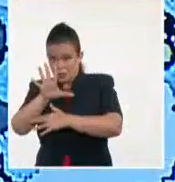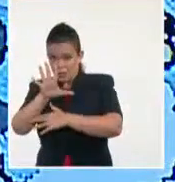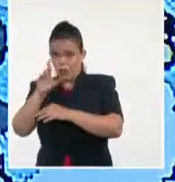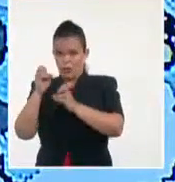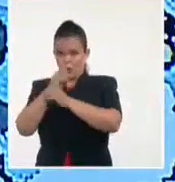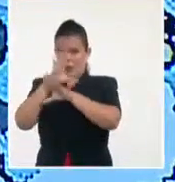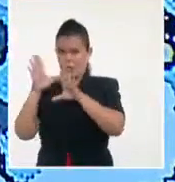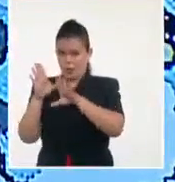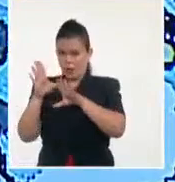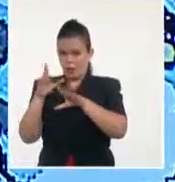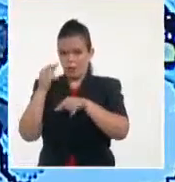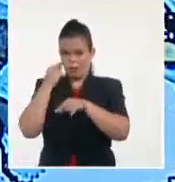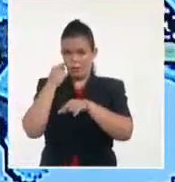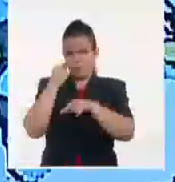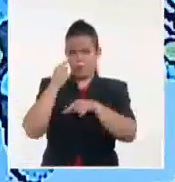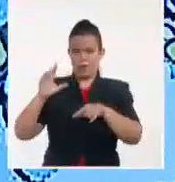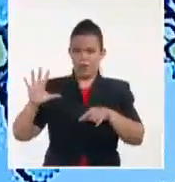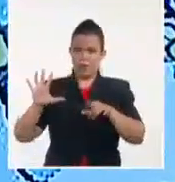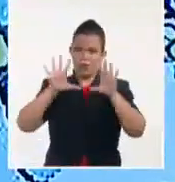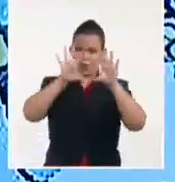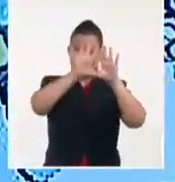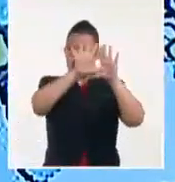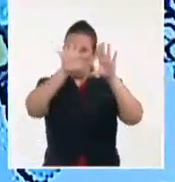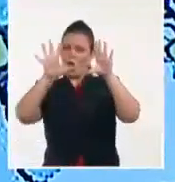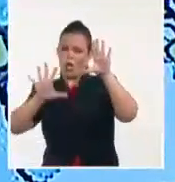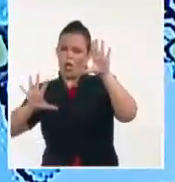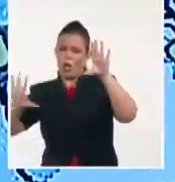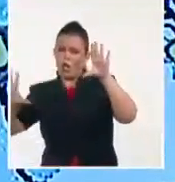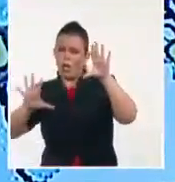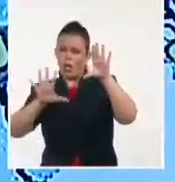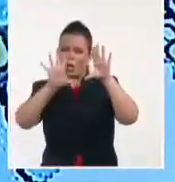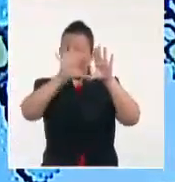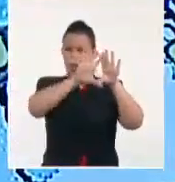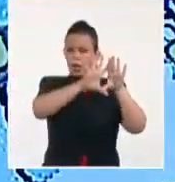Estas zonas son las zonas en que más llovió.